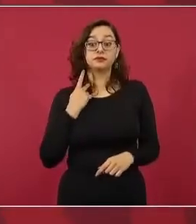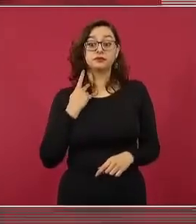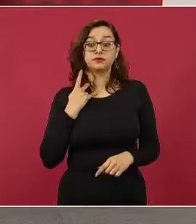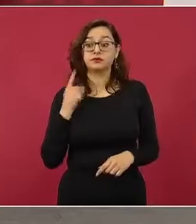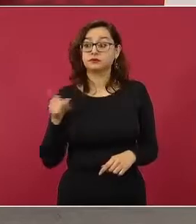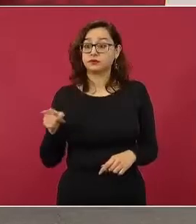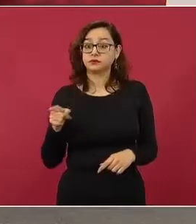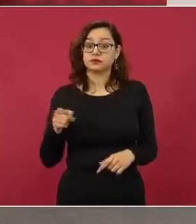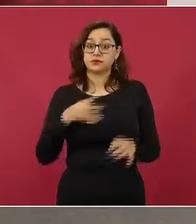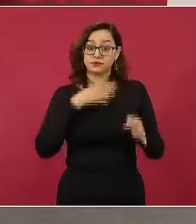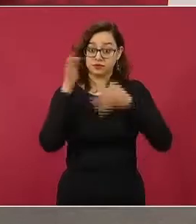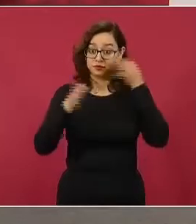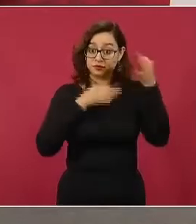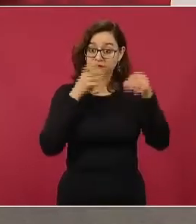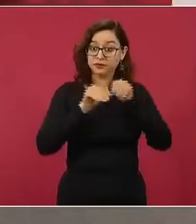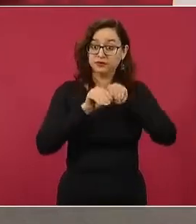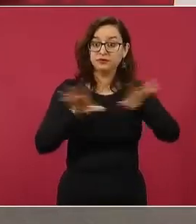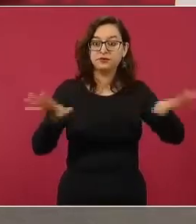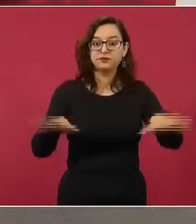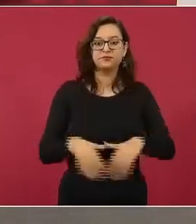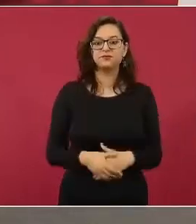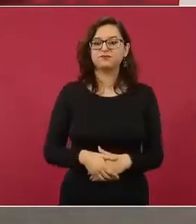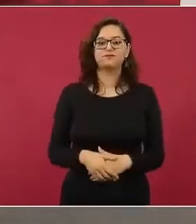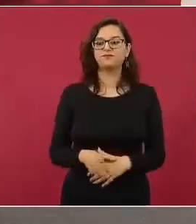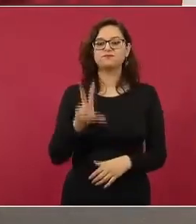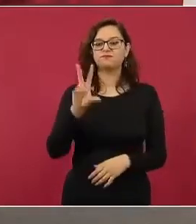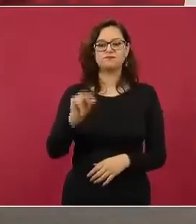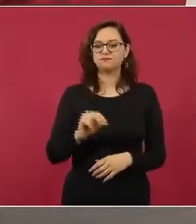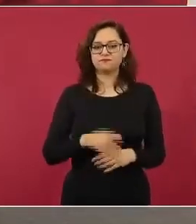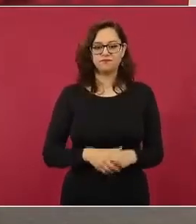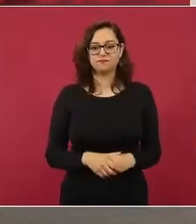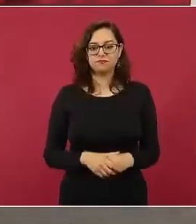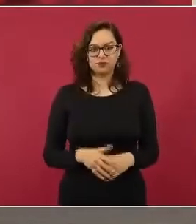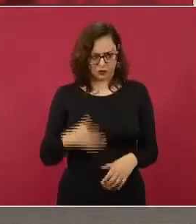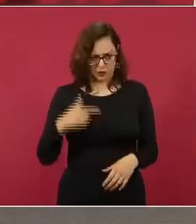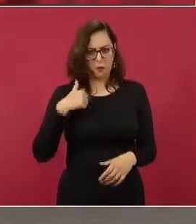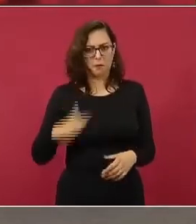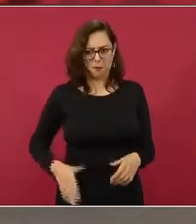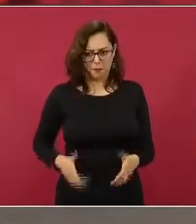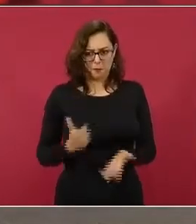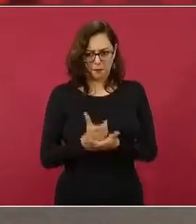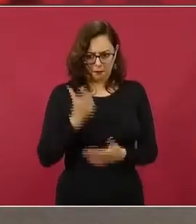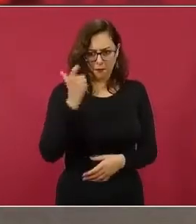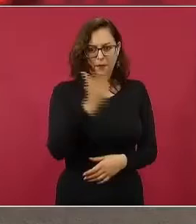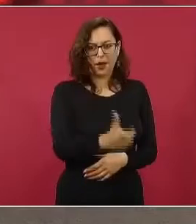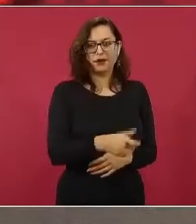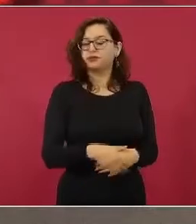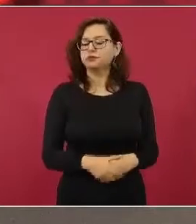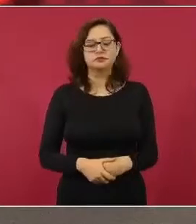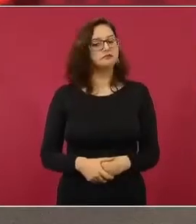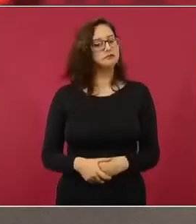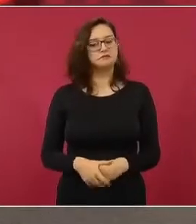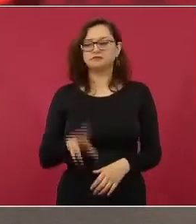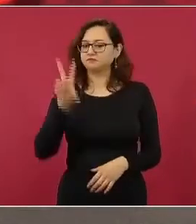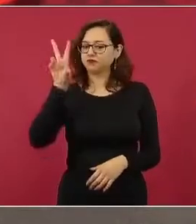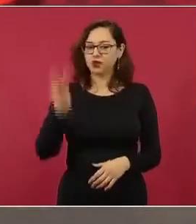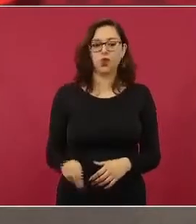O sea, podía salir un anuncio de Sabrita